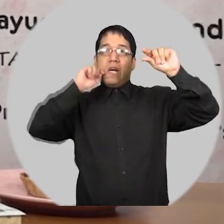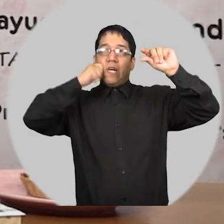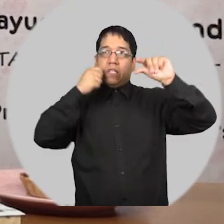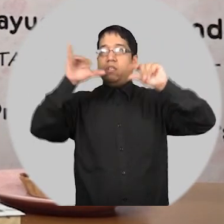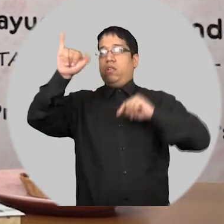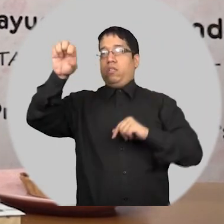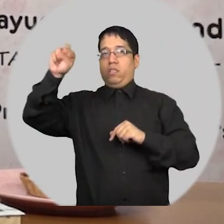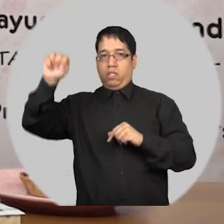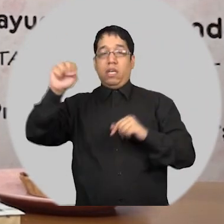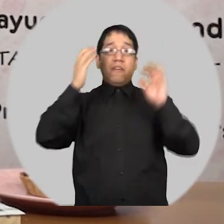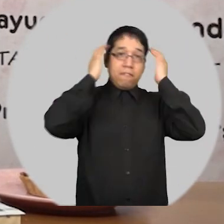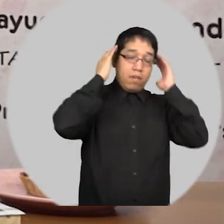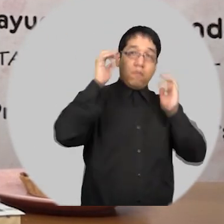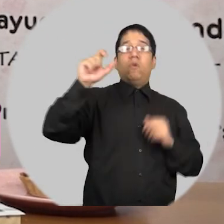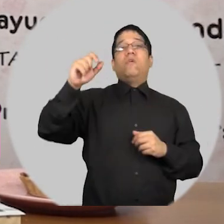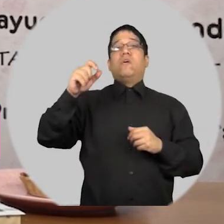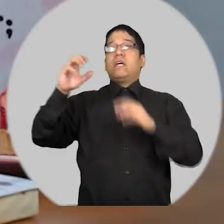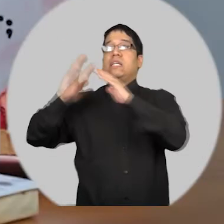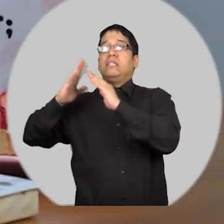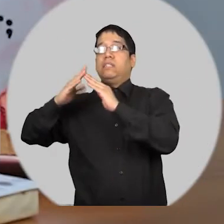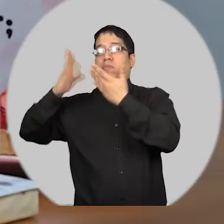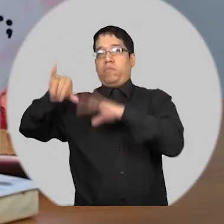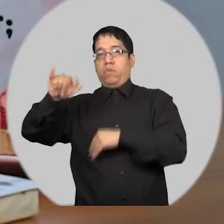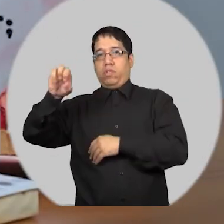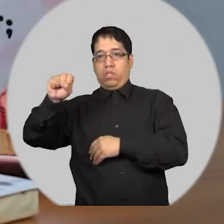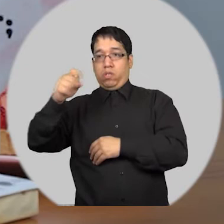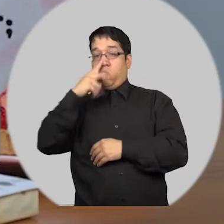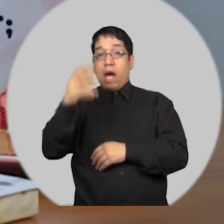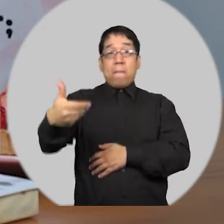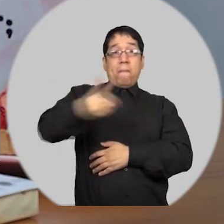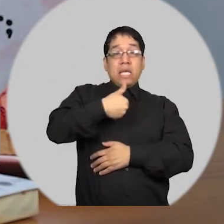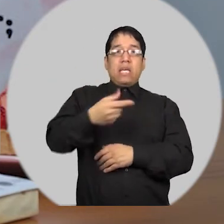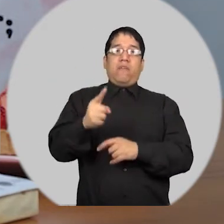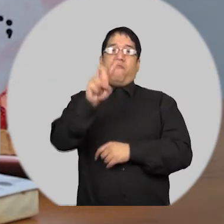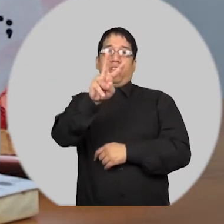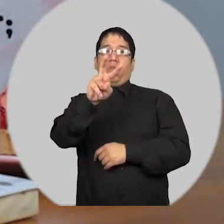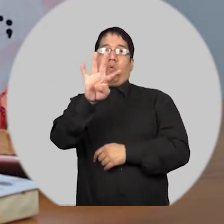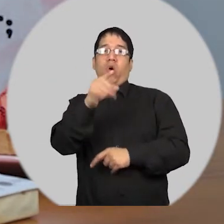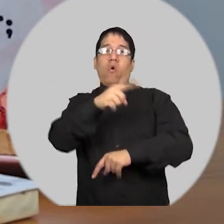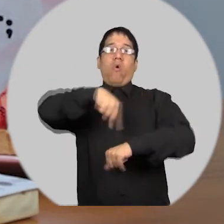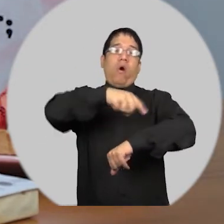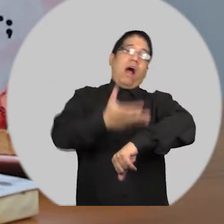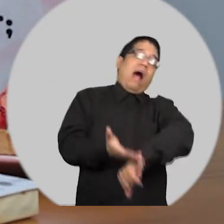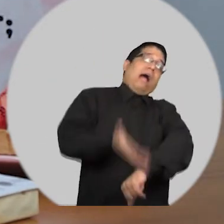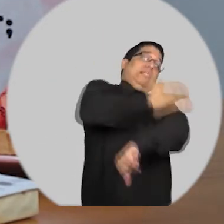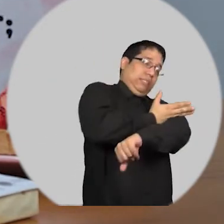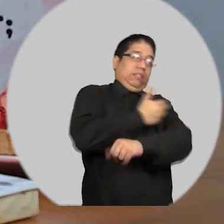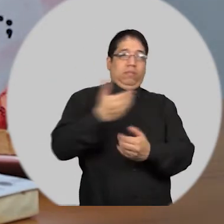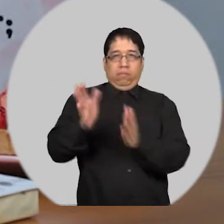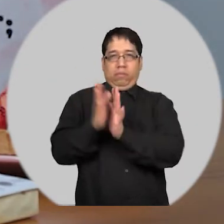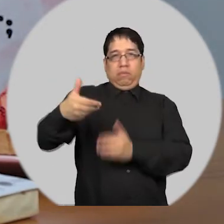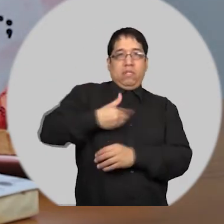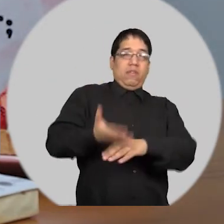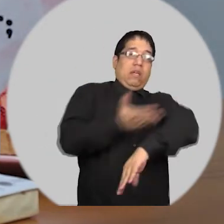Facebook como La Casita de Yeya. Tomamos pedidos con 24 horas de anticipo de productos saludables, pero también